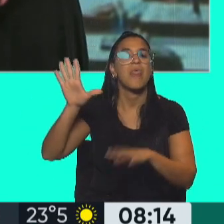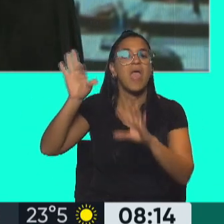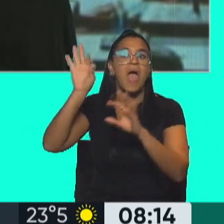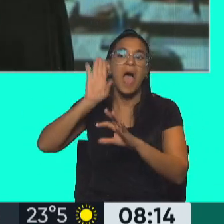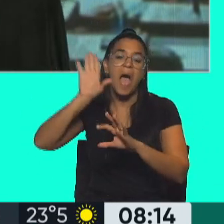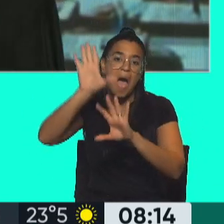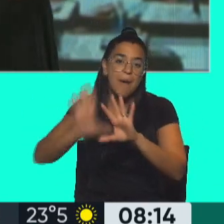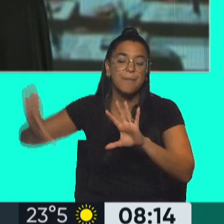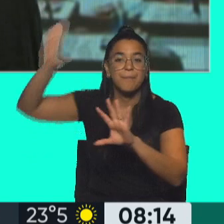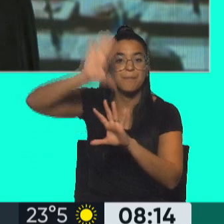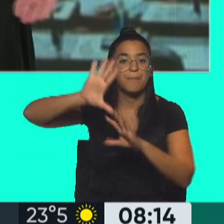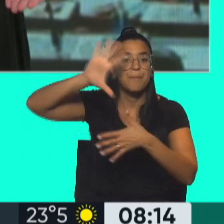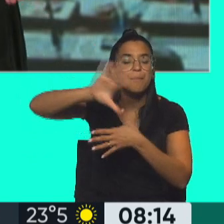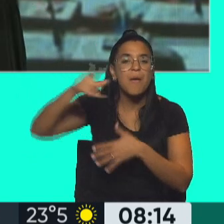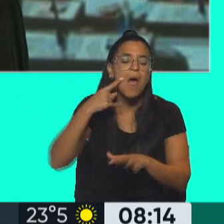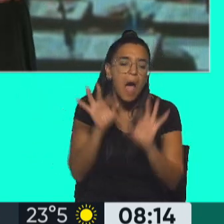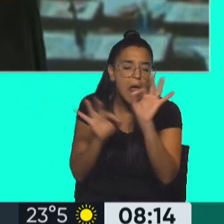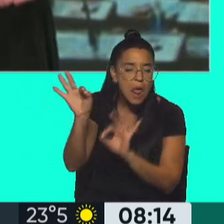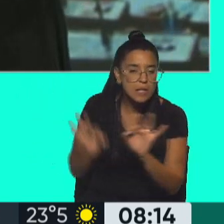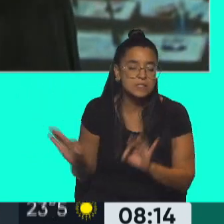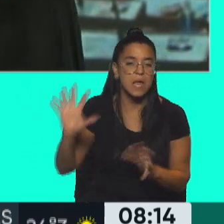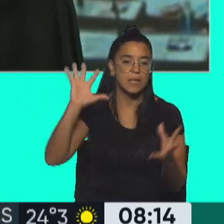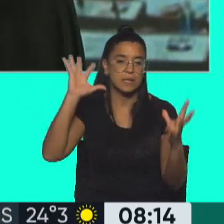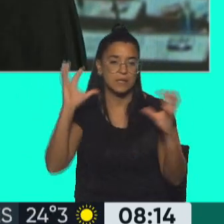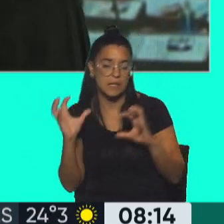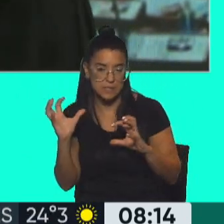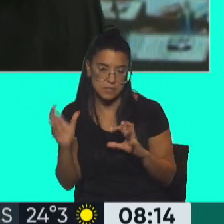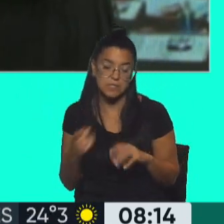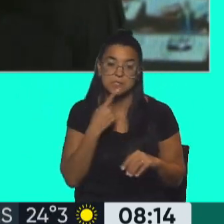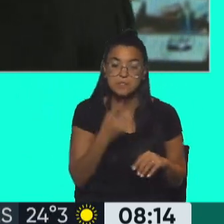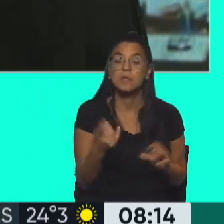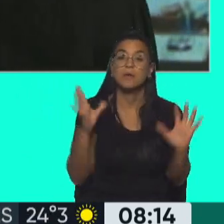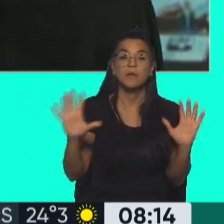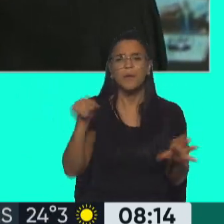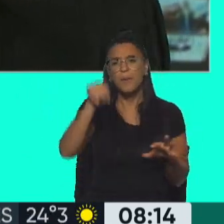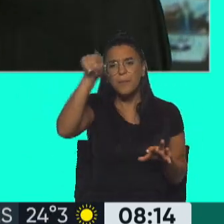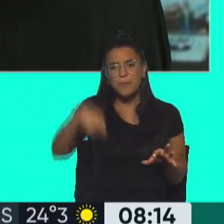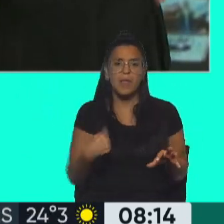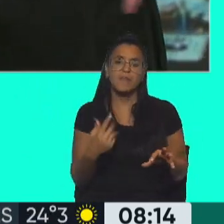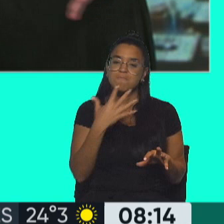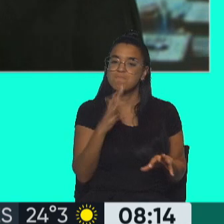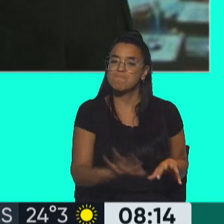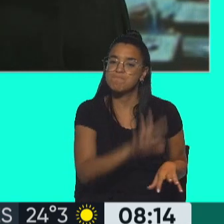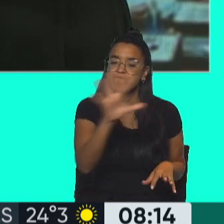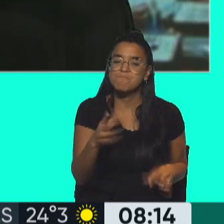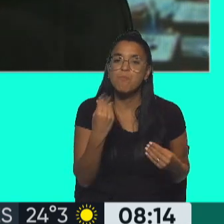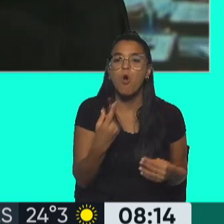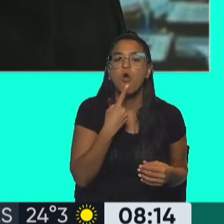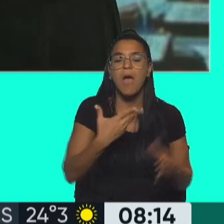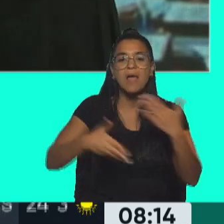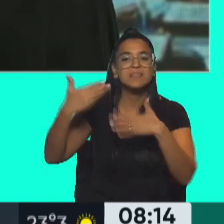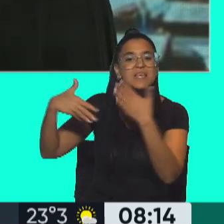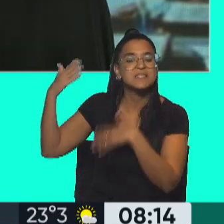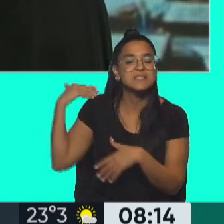para evaluar precisamente y analizar esta crisis lo cual bueno trae como mínimo una sospecha por el antecedente